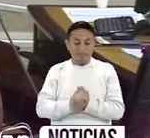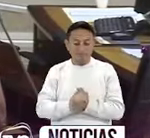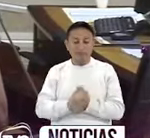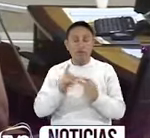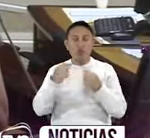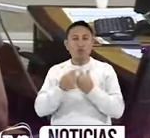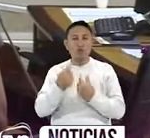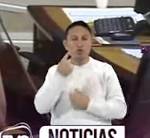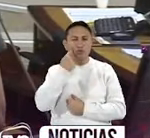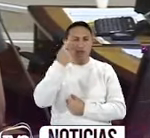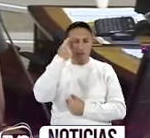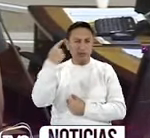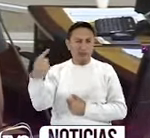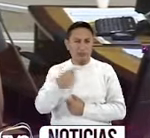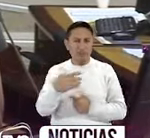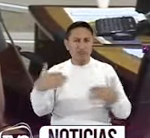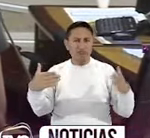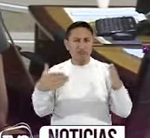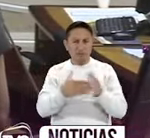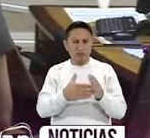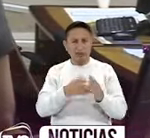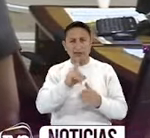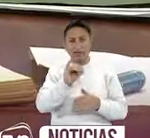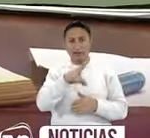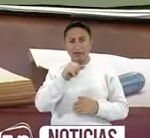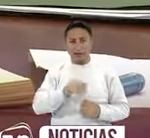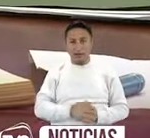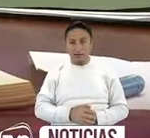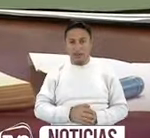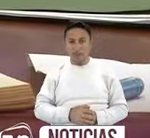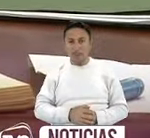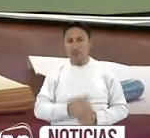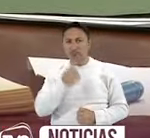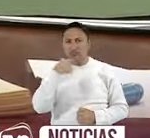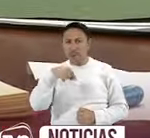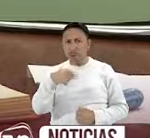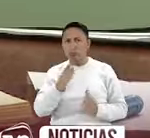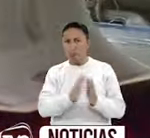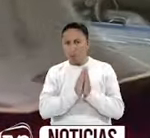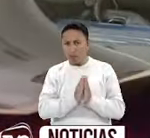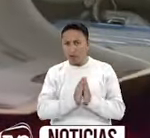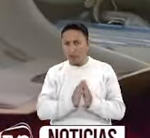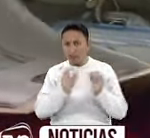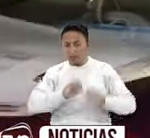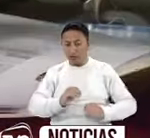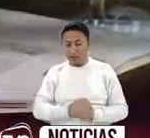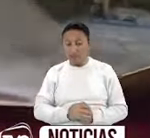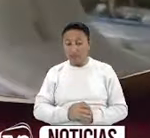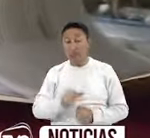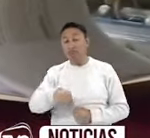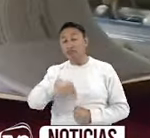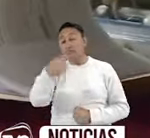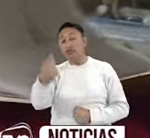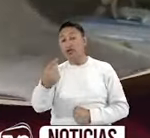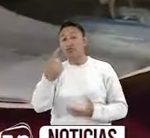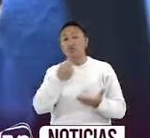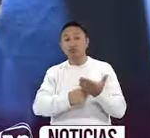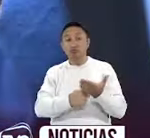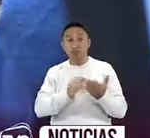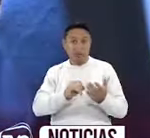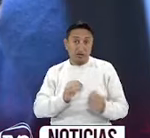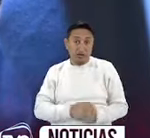principal opositora de Diana Salazar, no descarta que la moción pueda incluirse en una sesión a futuro. De hecho, les